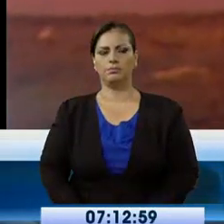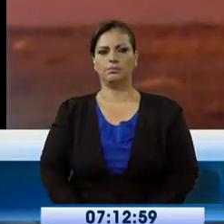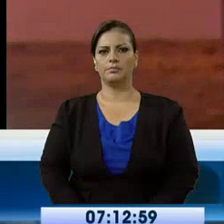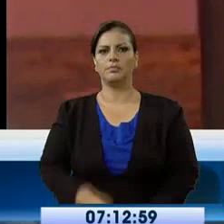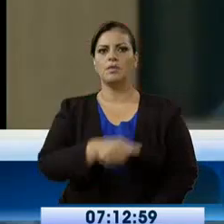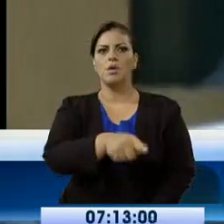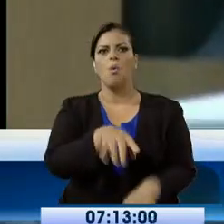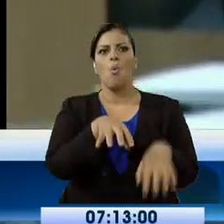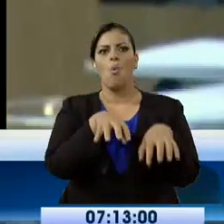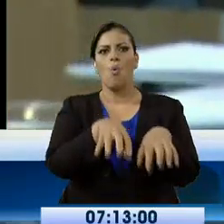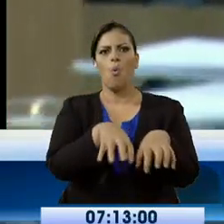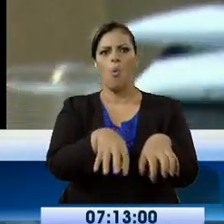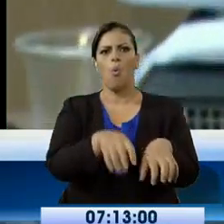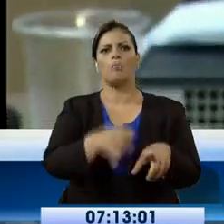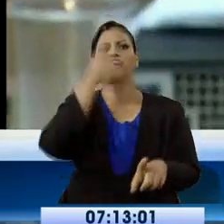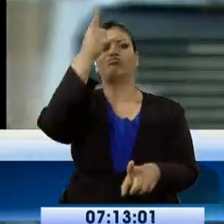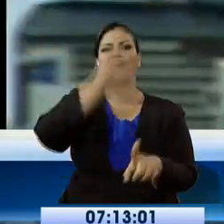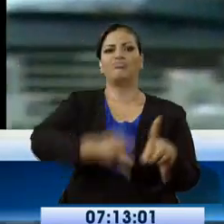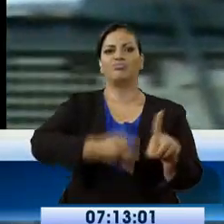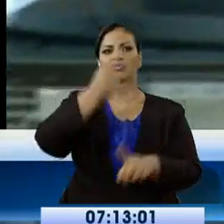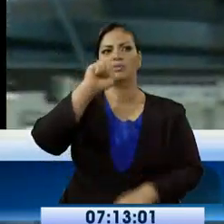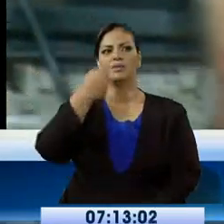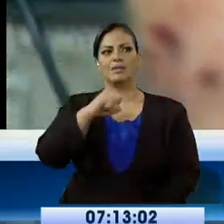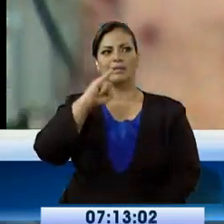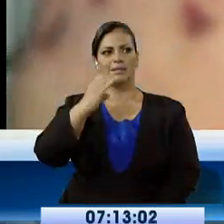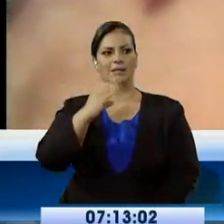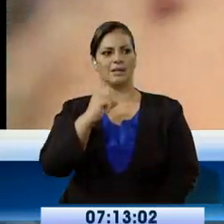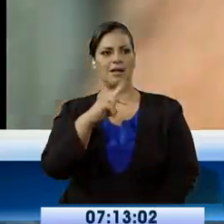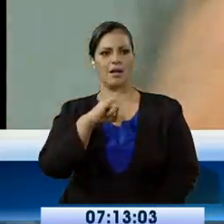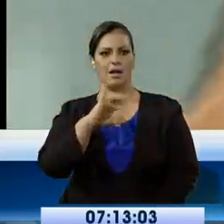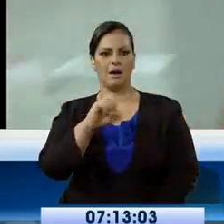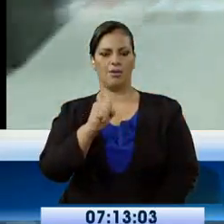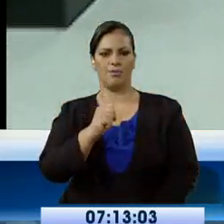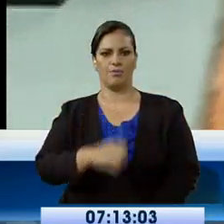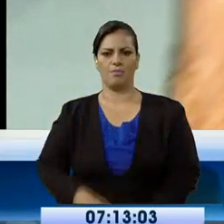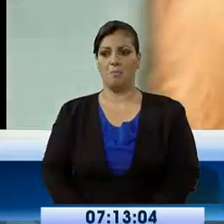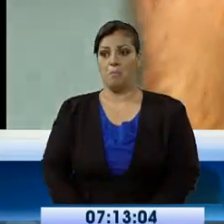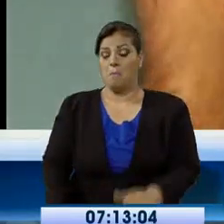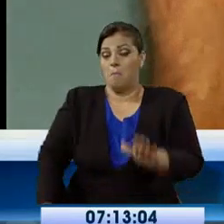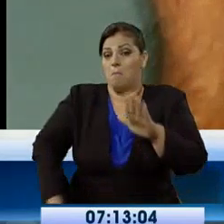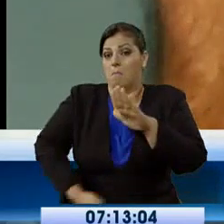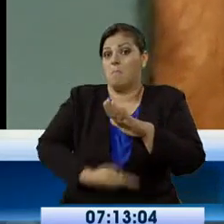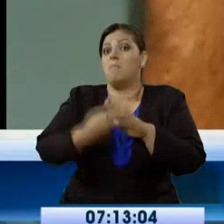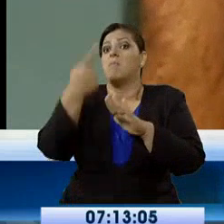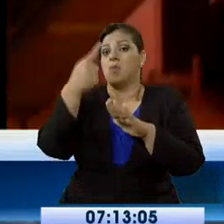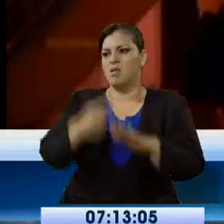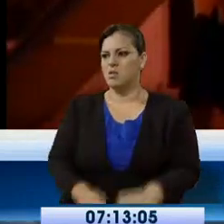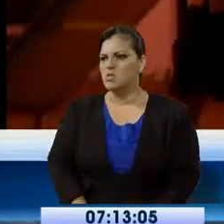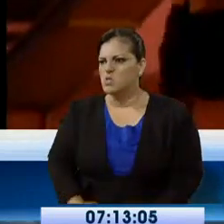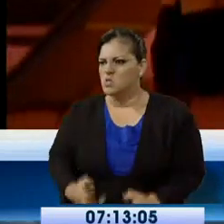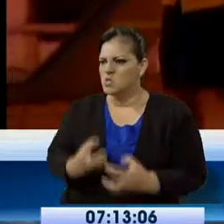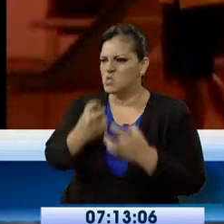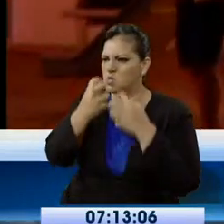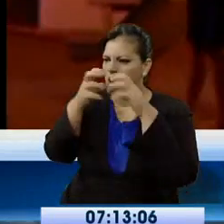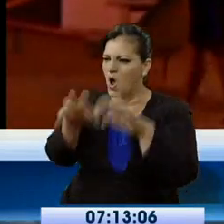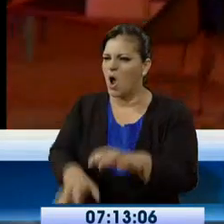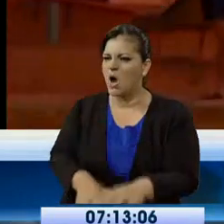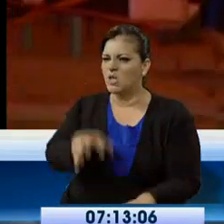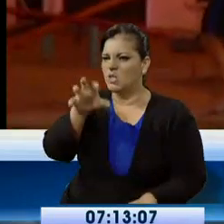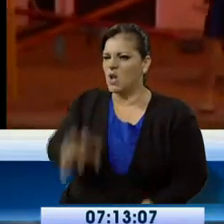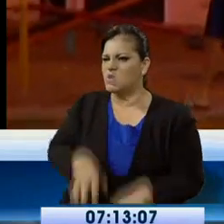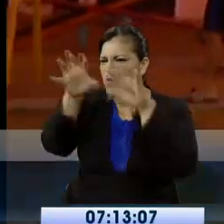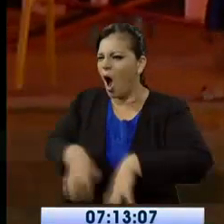de Sicario. Al parecer, no sería la primera vez que ataca a las personas.